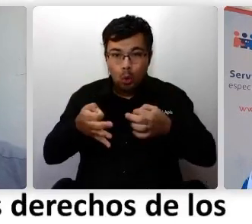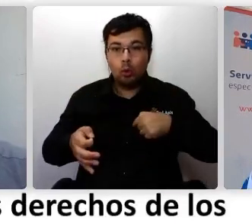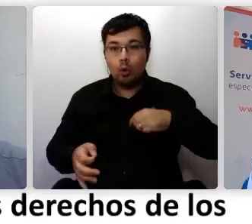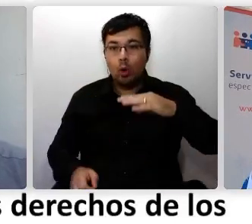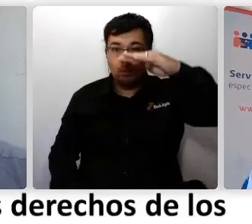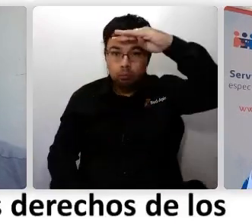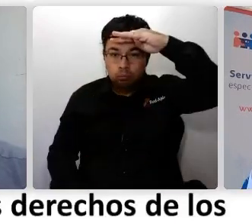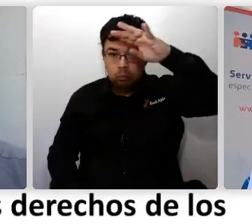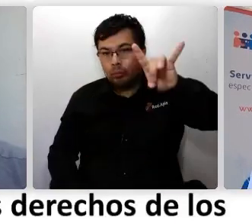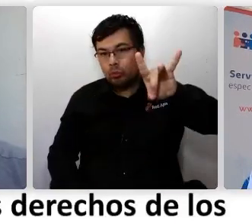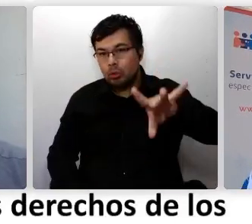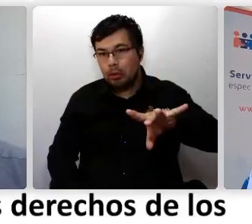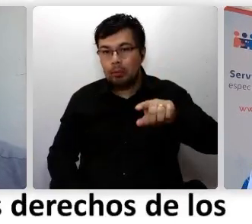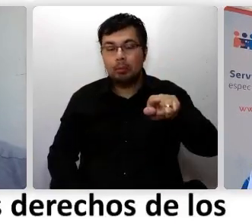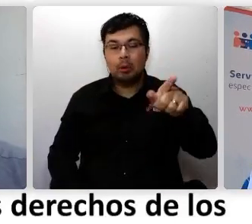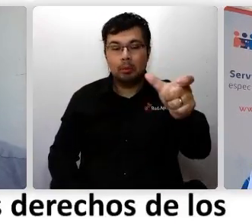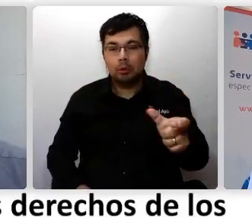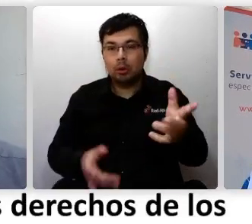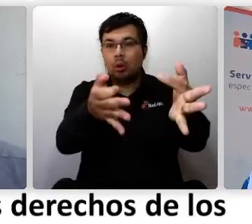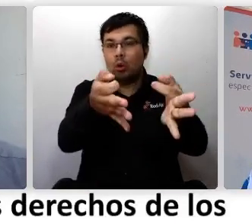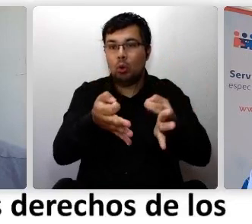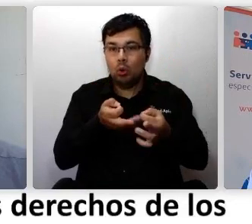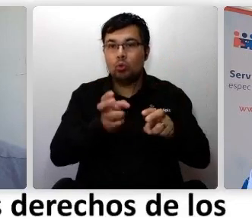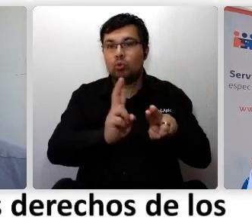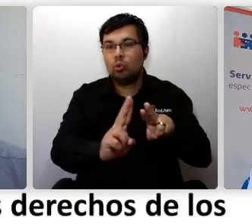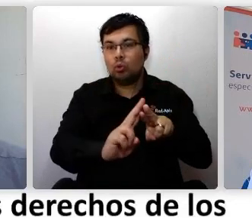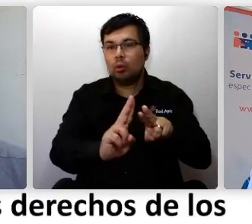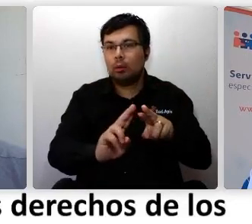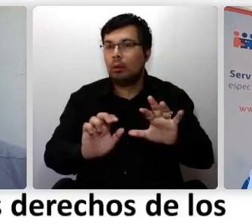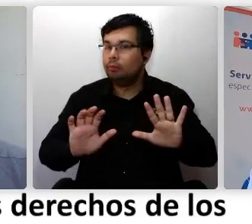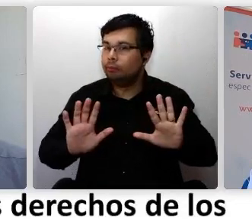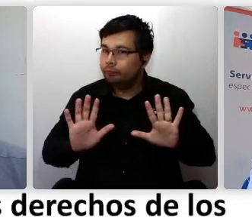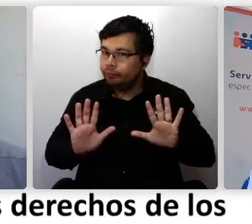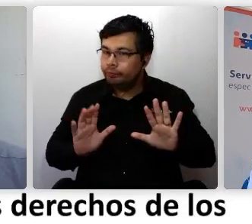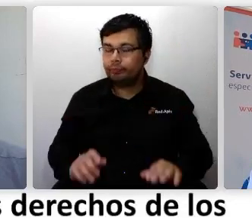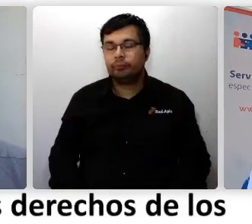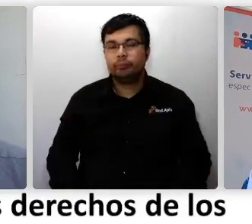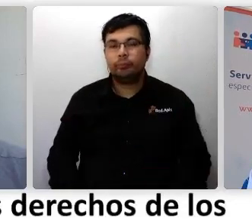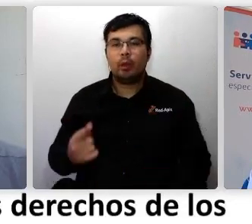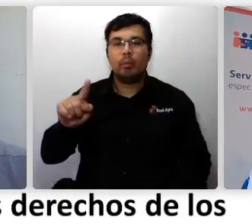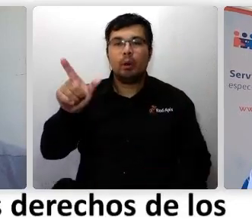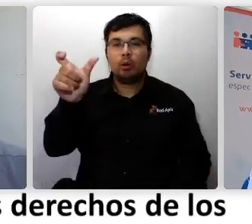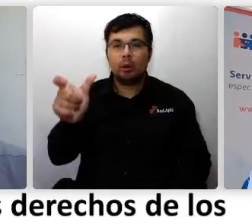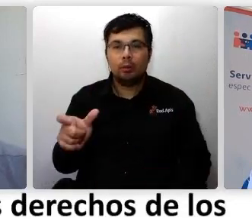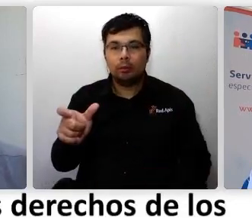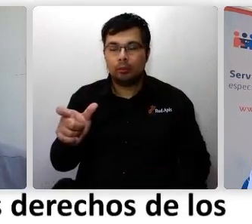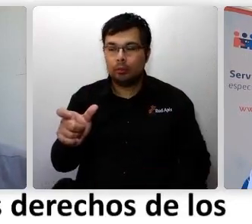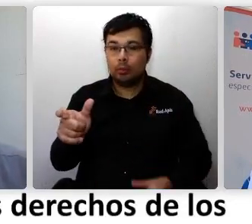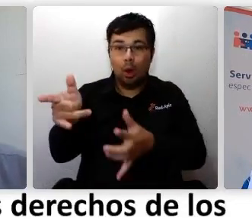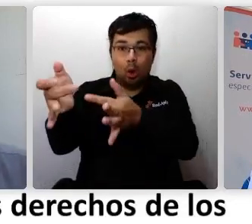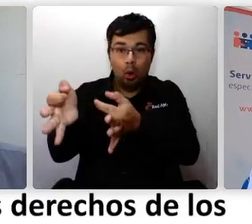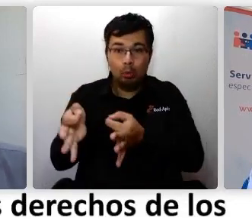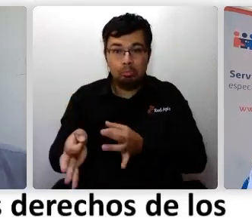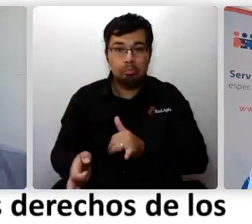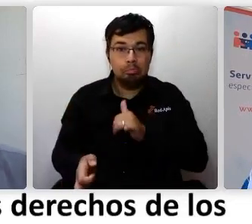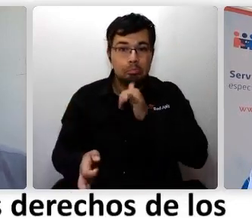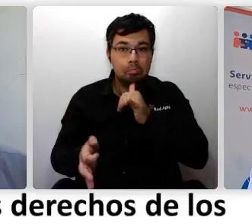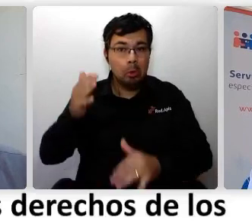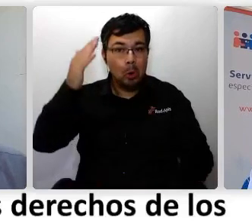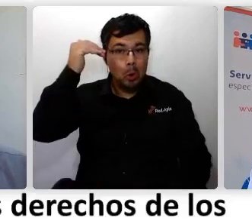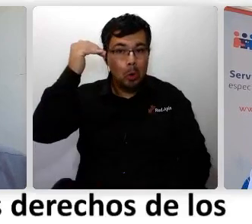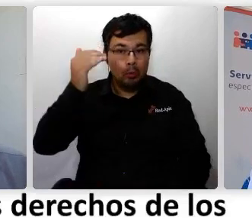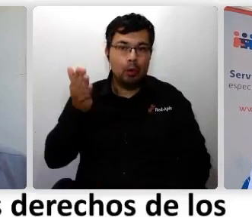se maneja bien, el contador debería poder solucionarlo. Ok. Pero si el contador no se maneja bien, no desconoce un poco el tema, hay